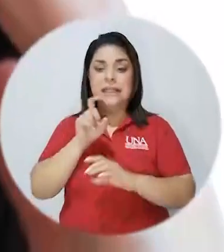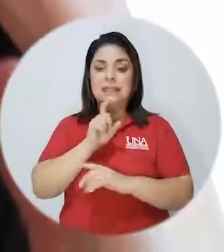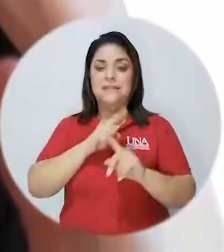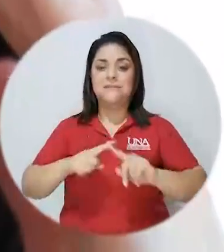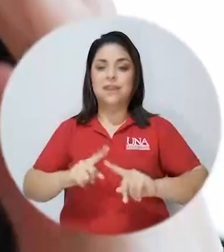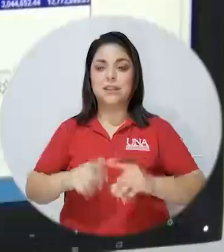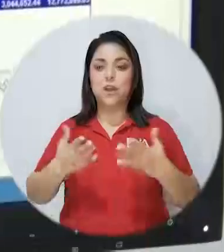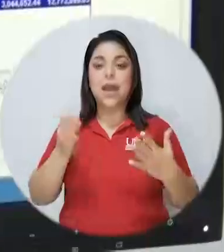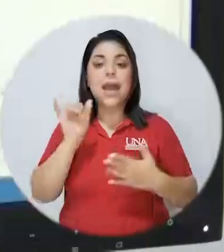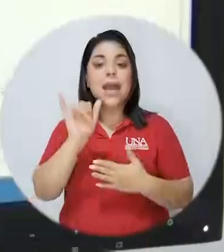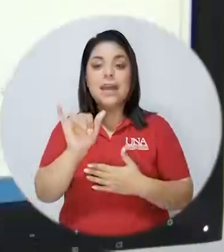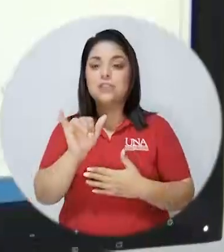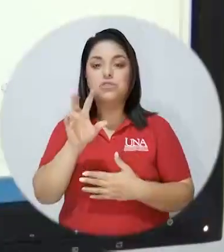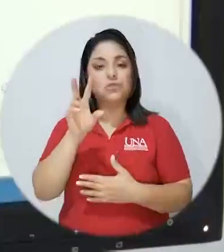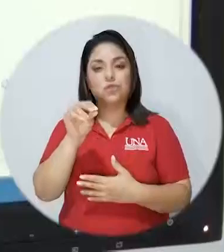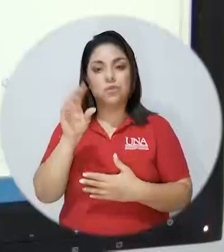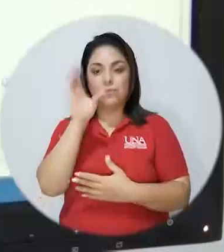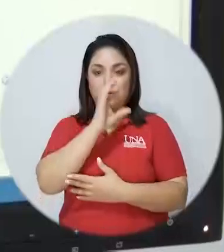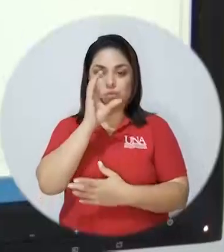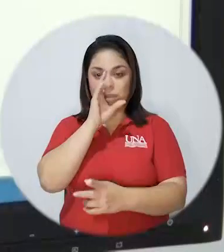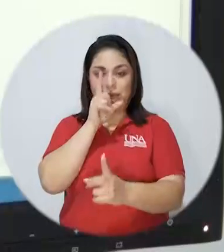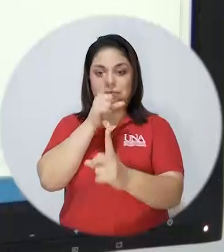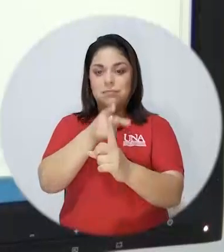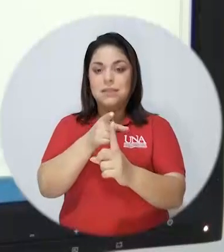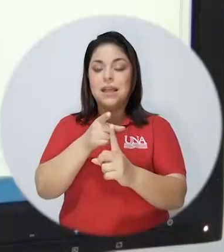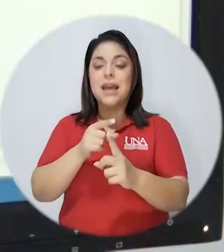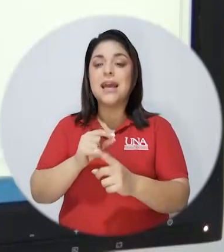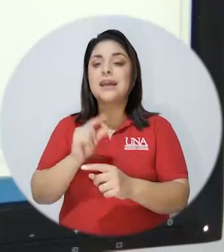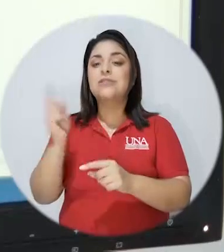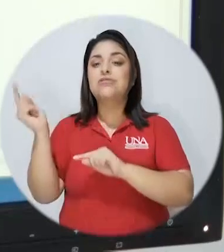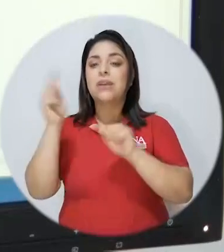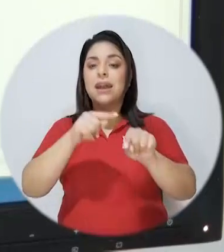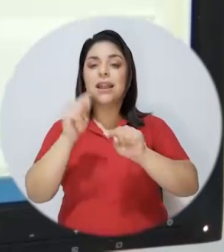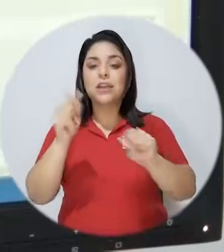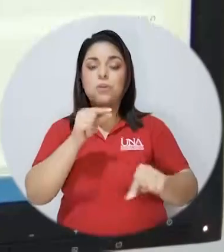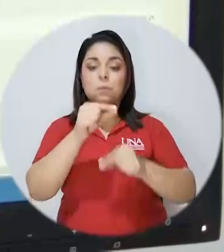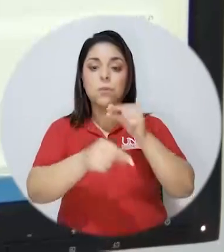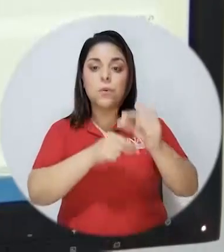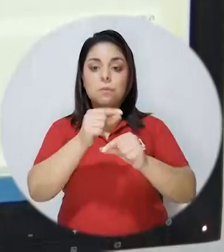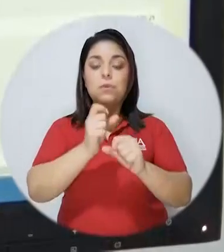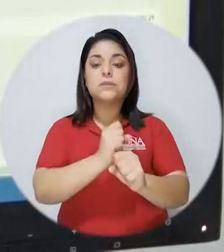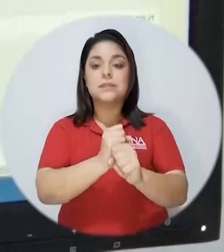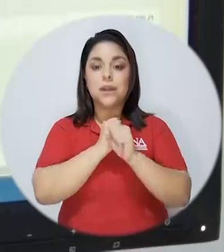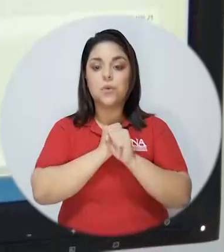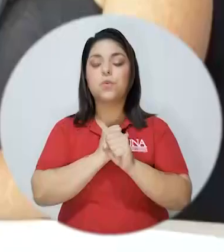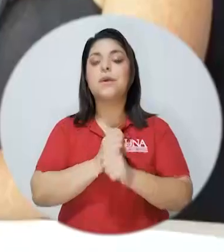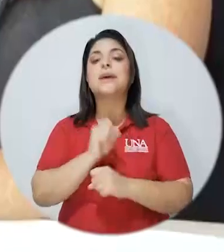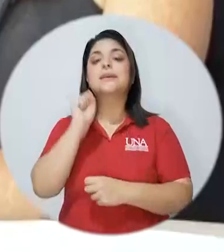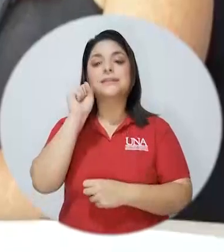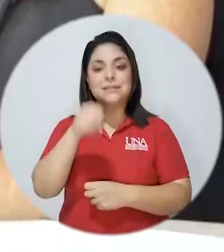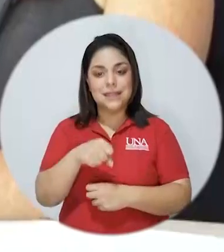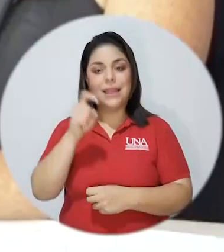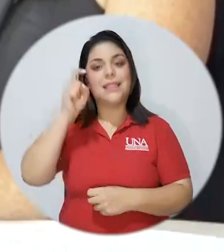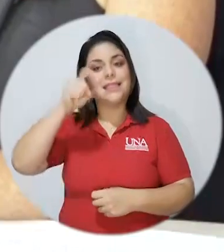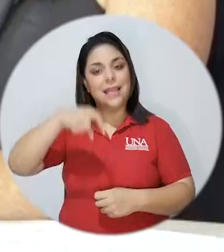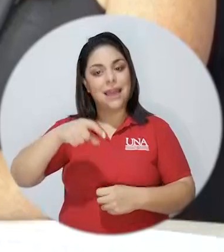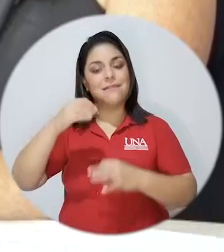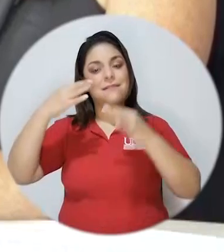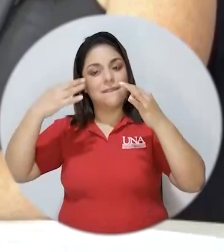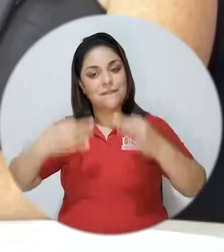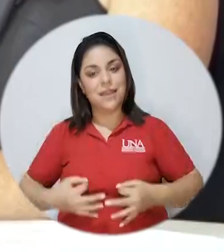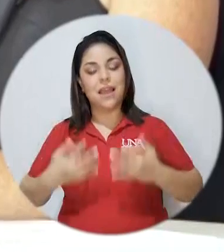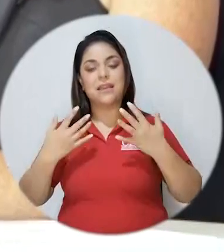el teletrabajo busca. El regreso gradual y seguro busca como ir volviendo a ese teletrabajo que en realidad sí como debe